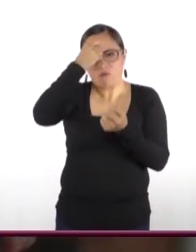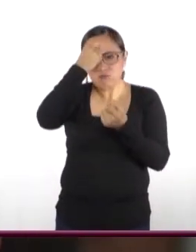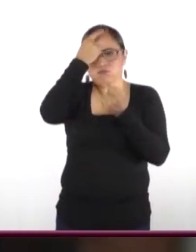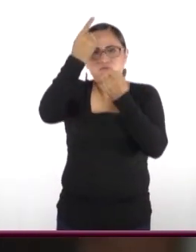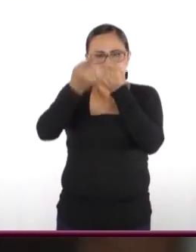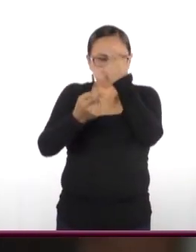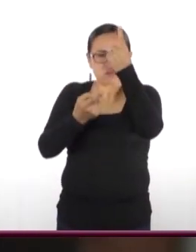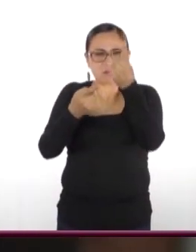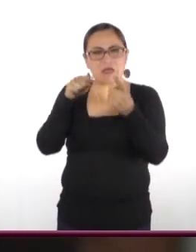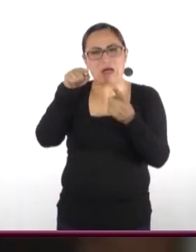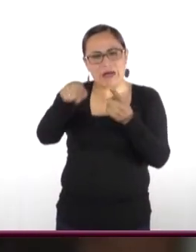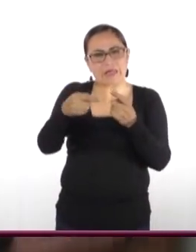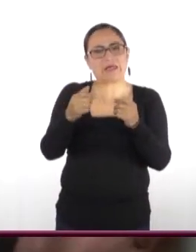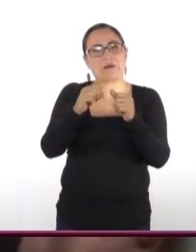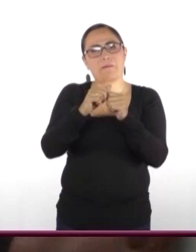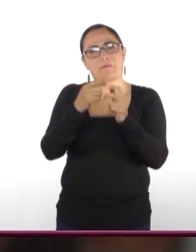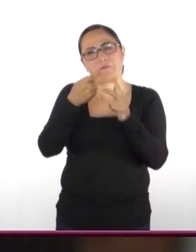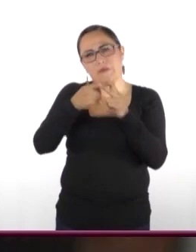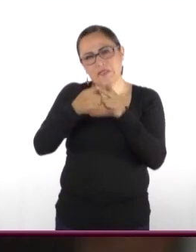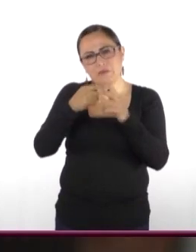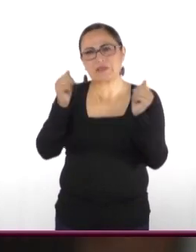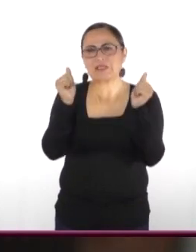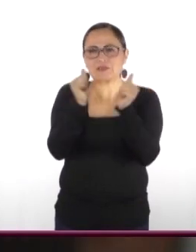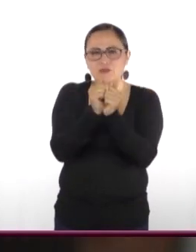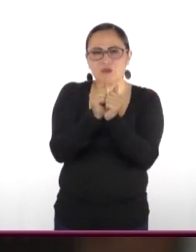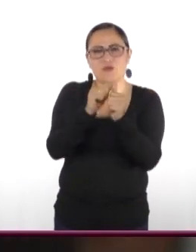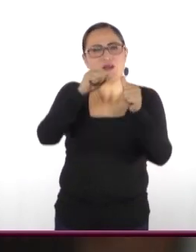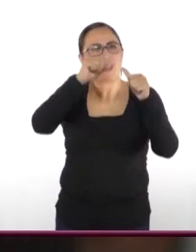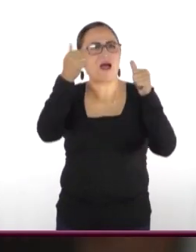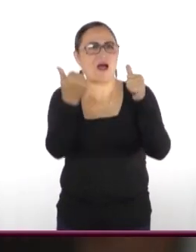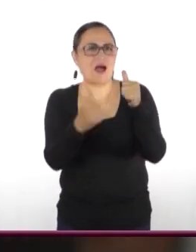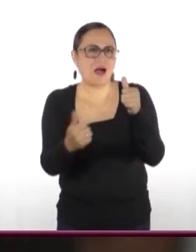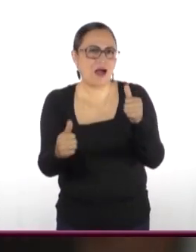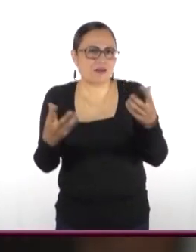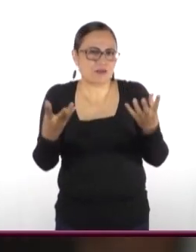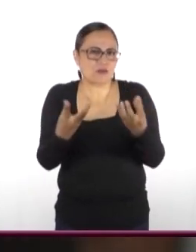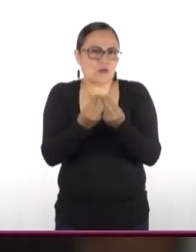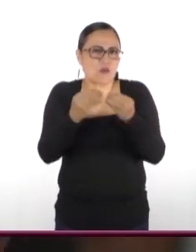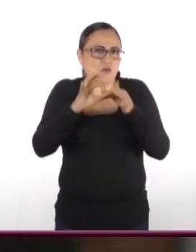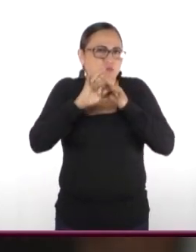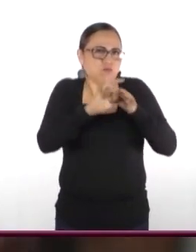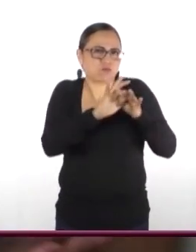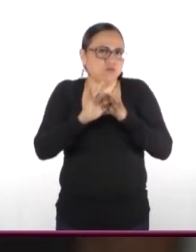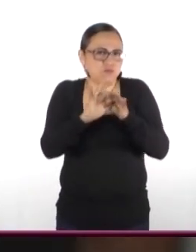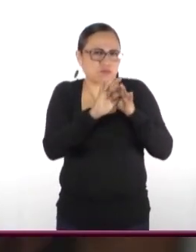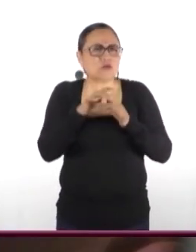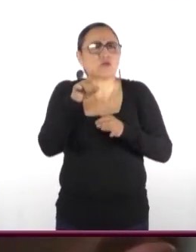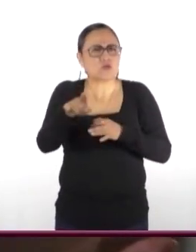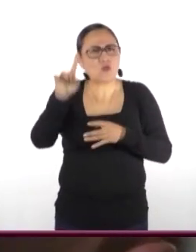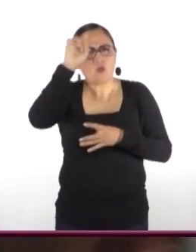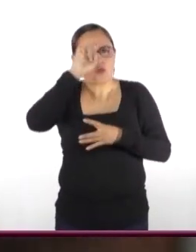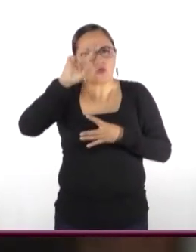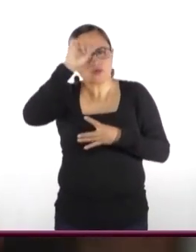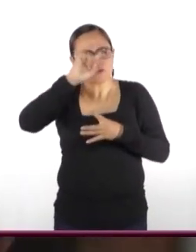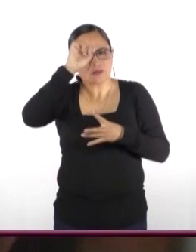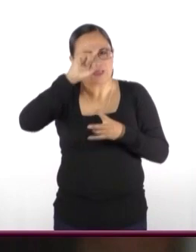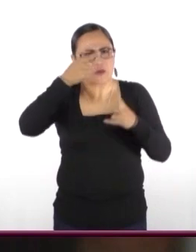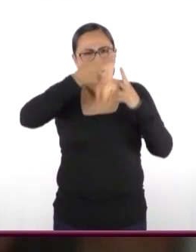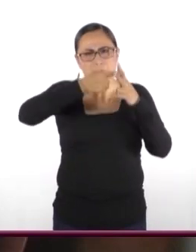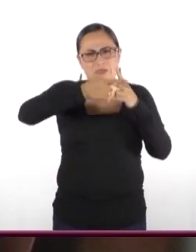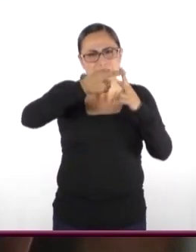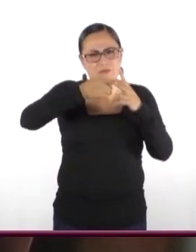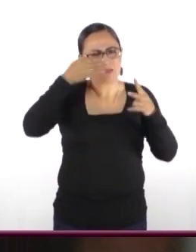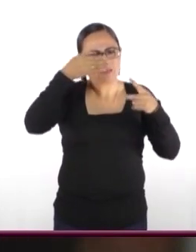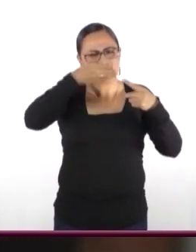creatividad, quizá de fusionar las matemáticas con el arte como humanidad. ¿qué les recomendarías tú estudiar